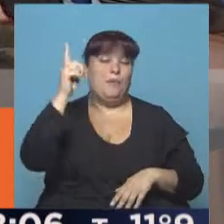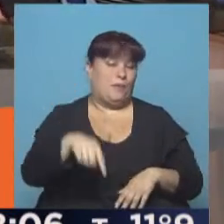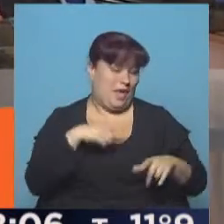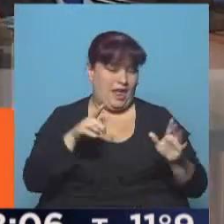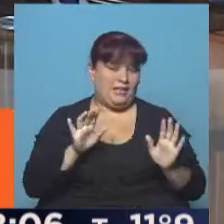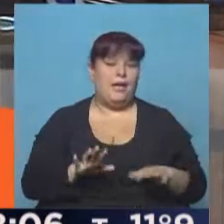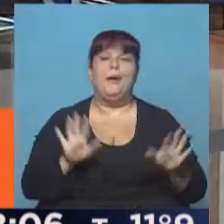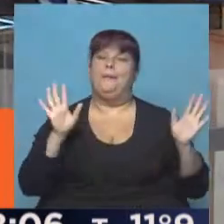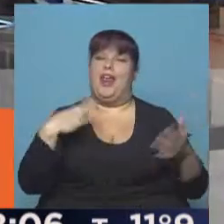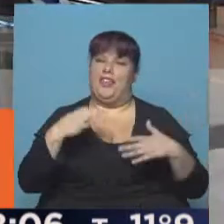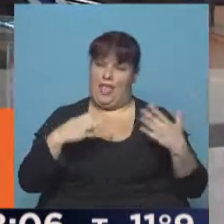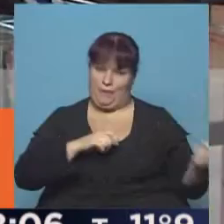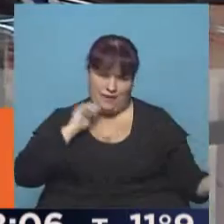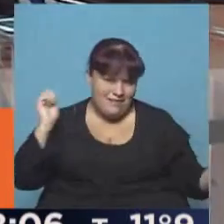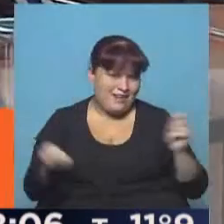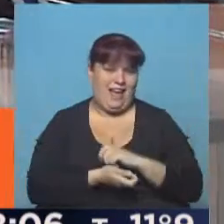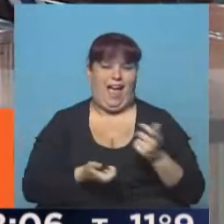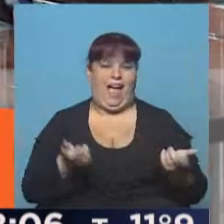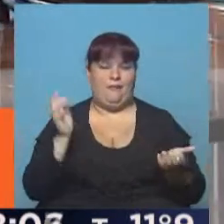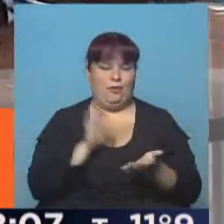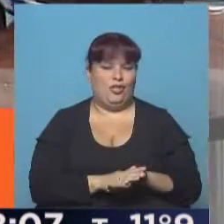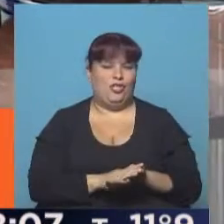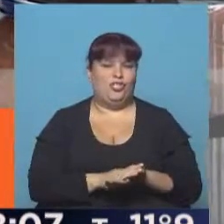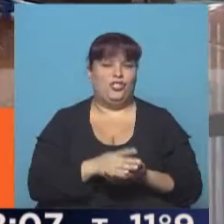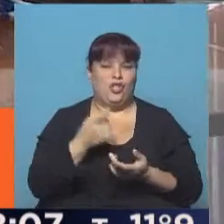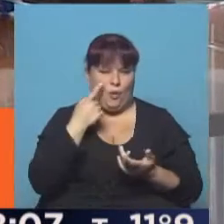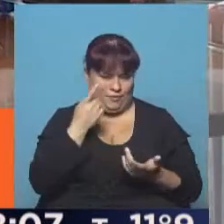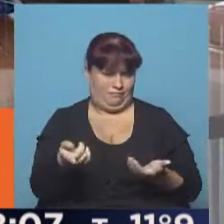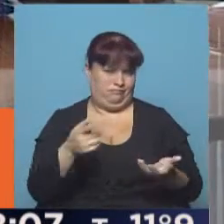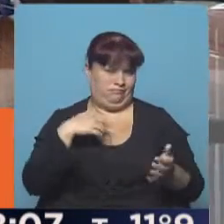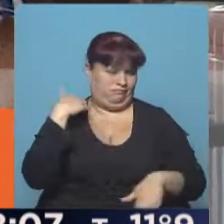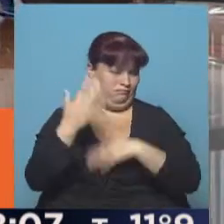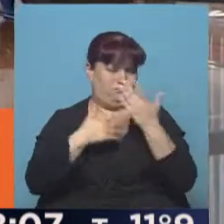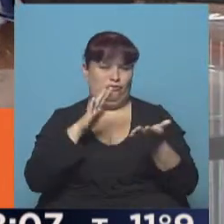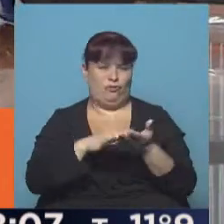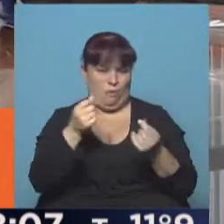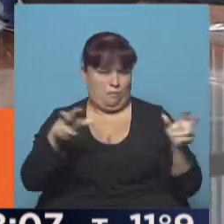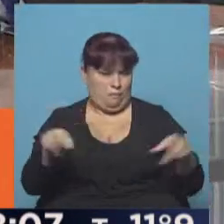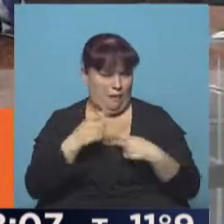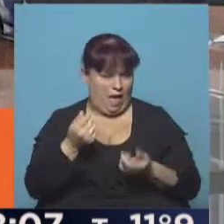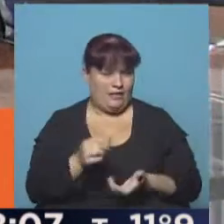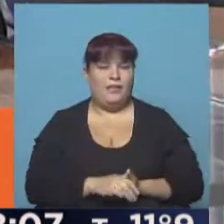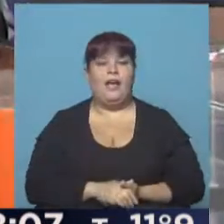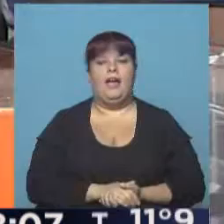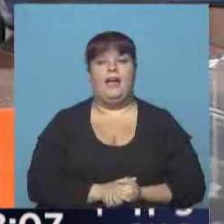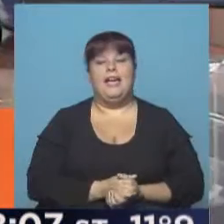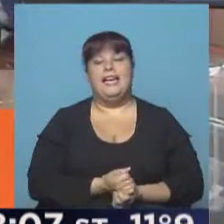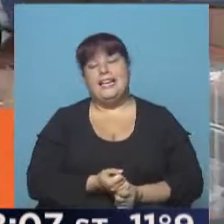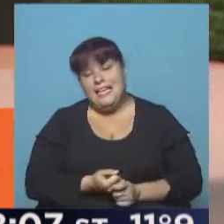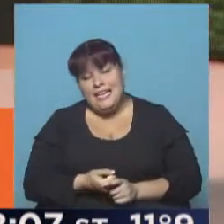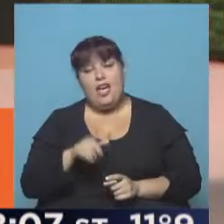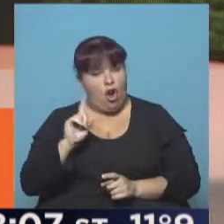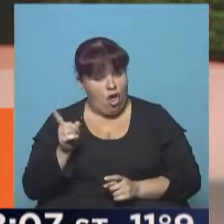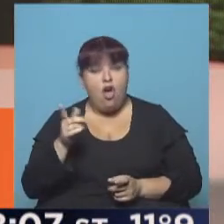de esto. Ahora, debería ser revolucionario lo que se podría observar a partir de ese ingreso de dinero, ¿no? Y fíjense